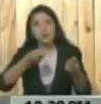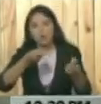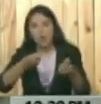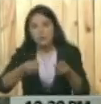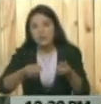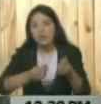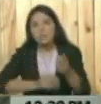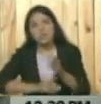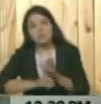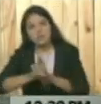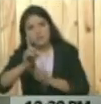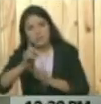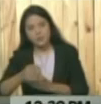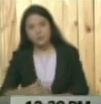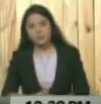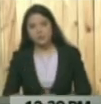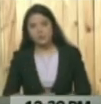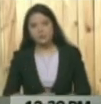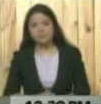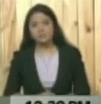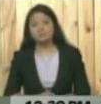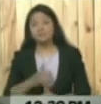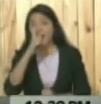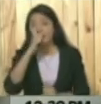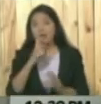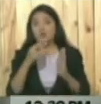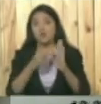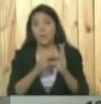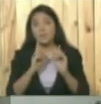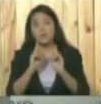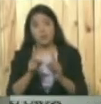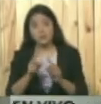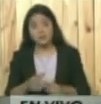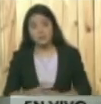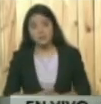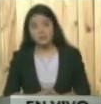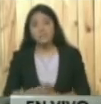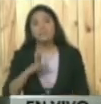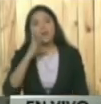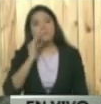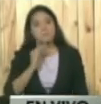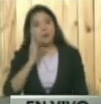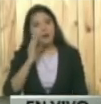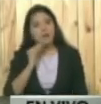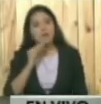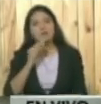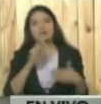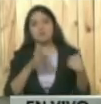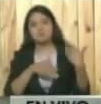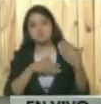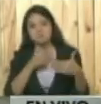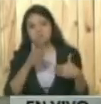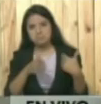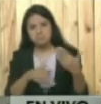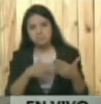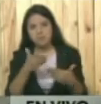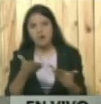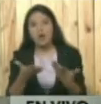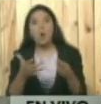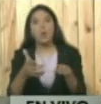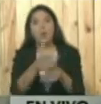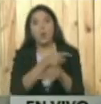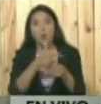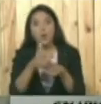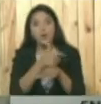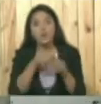en su desarrollo. Es en el año 2011, experiencia que hemos venido compartiendo con gobiernos